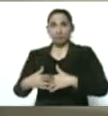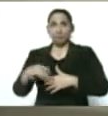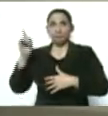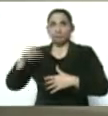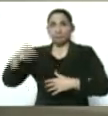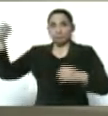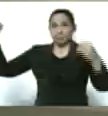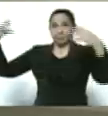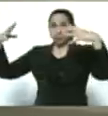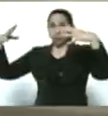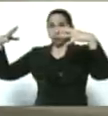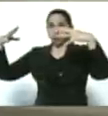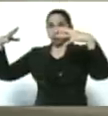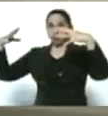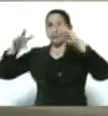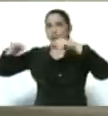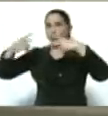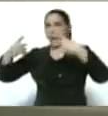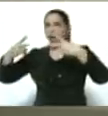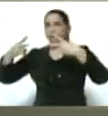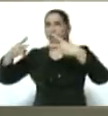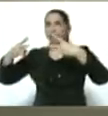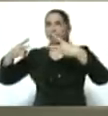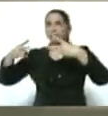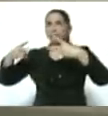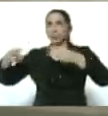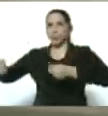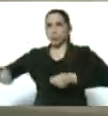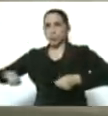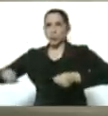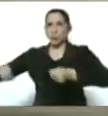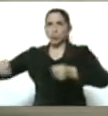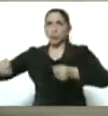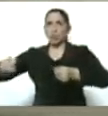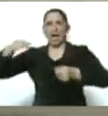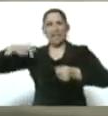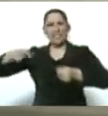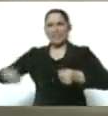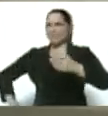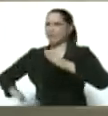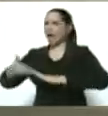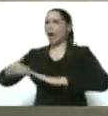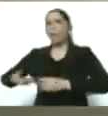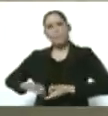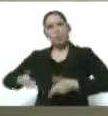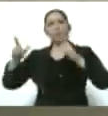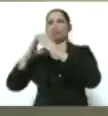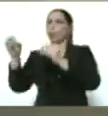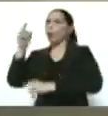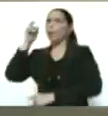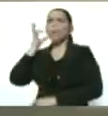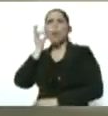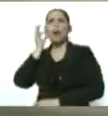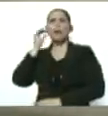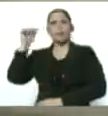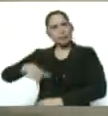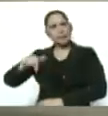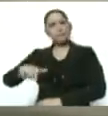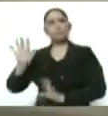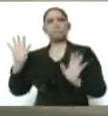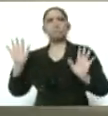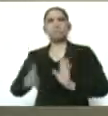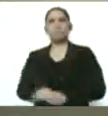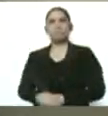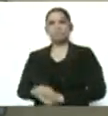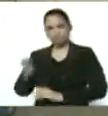lámparas cialíticas totalmente nuevas, sus carros de paro. Aquí le vamos a dar la posibilidad a todas nuestras mujeres del eje costero,